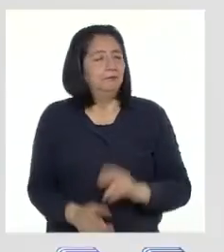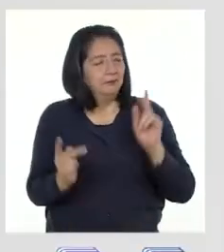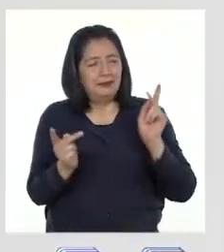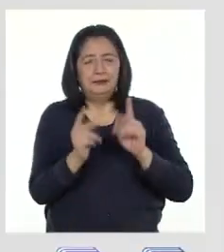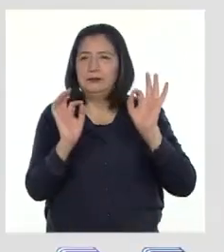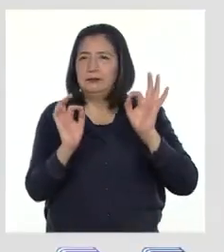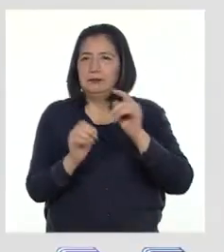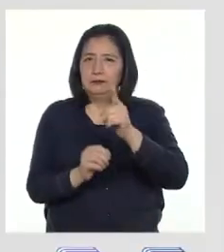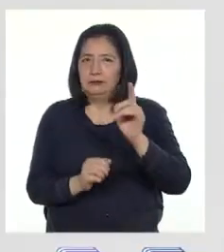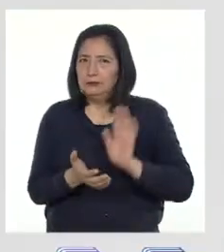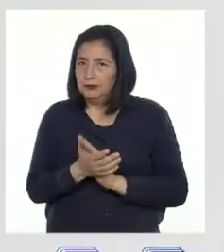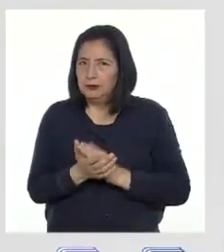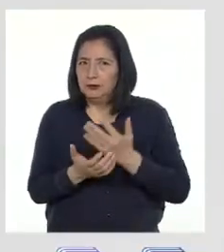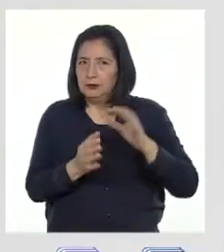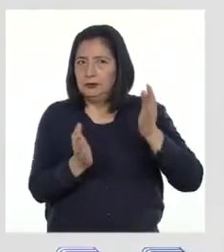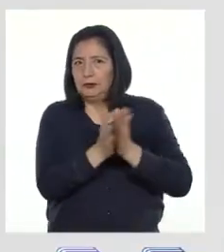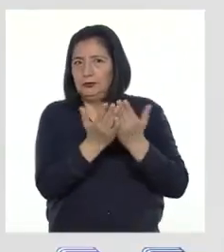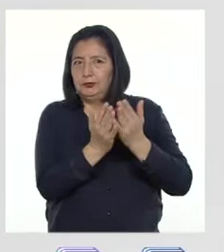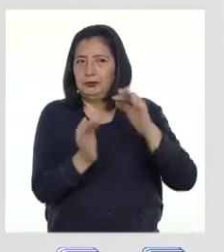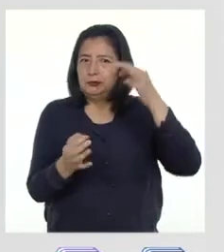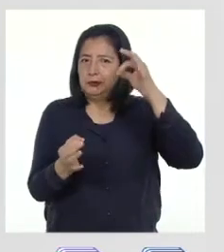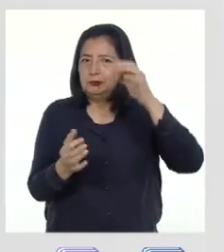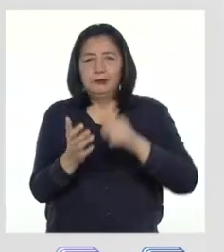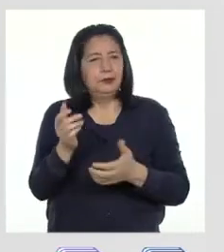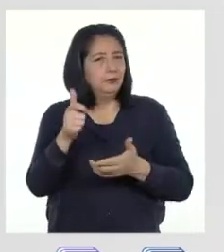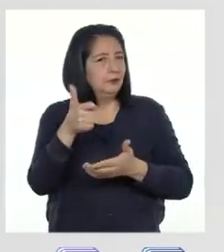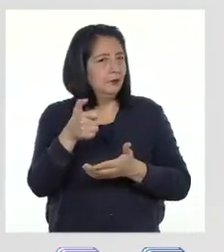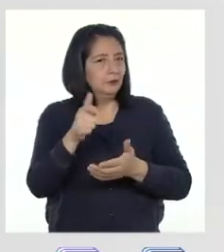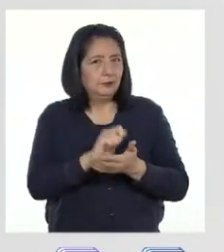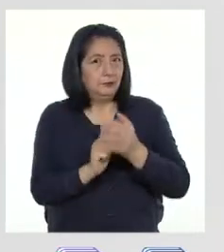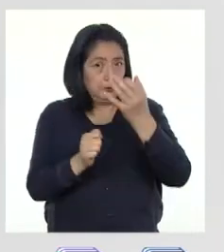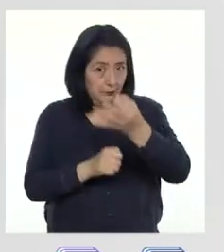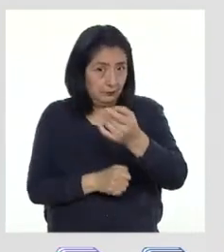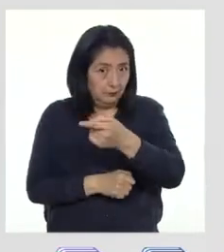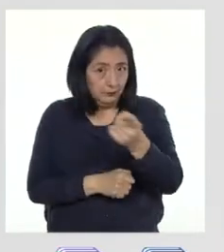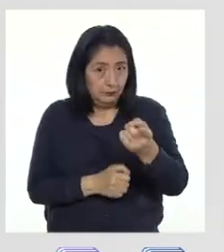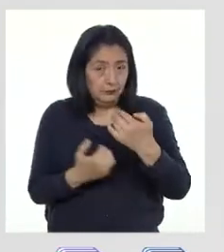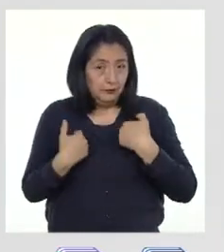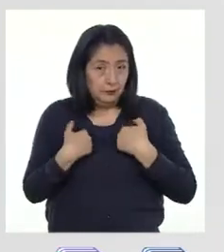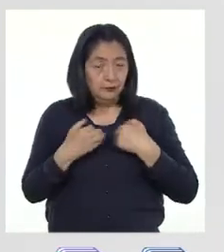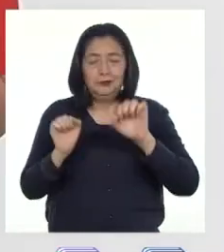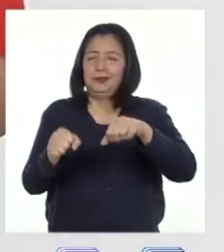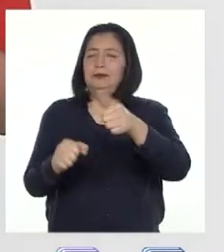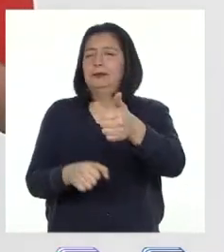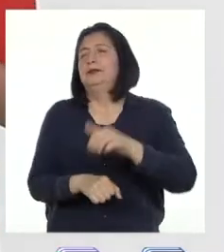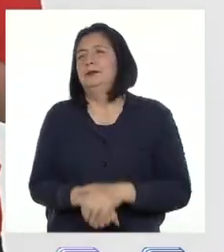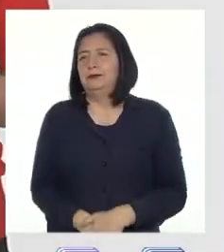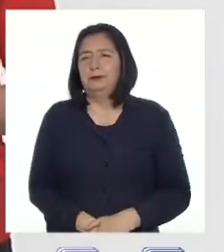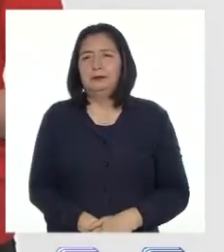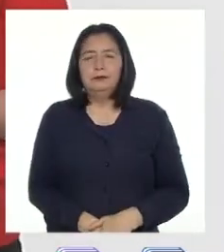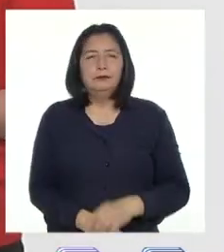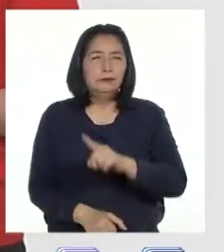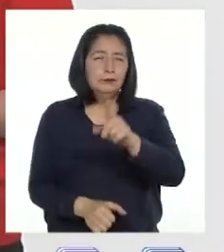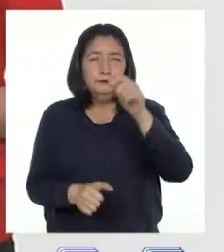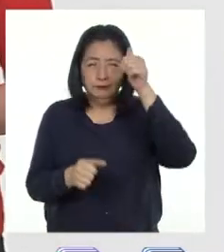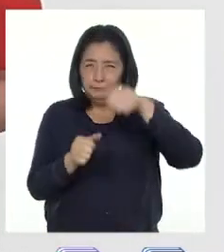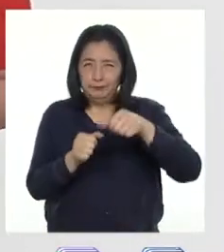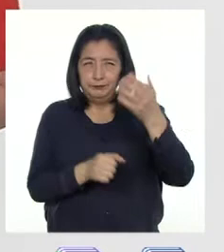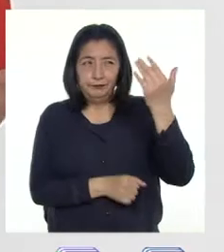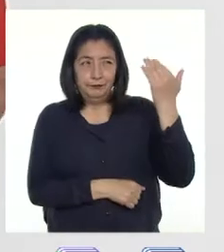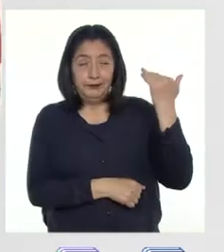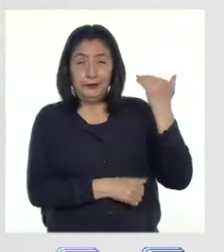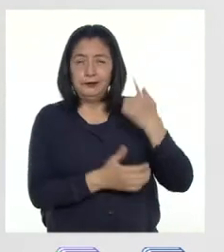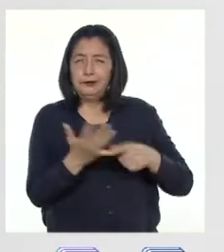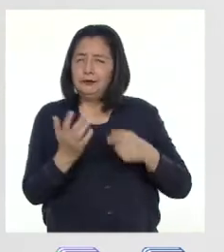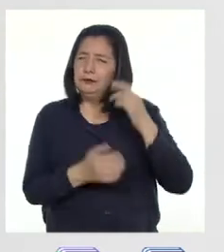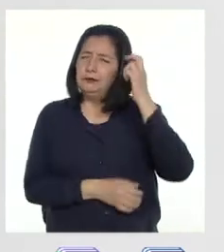Perfecto, seguro que ya tienen a la mano sus cuadernos, sus hojas de papel, su lápiz, su lapicero, ¿verdad? ¡Genial! Como recordarán en la actividad